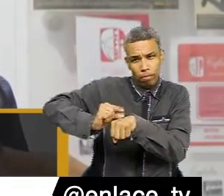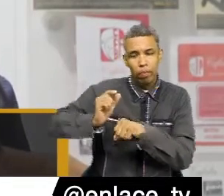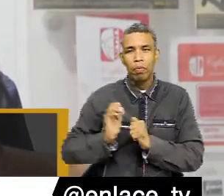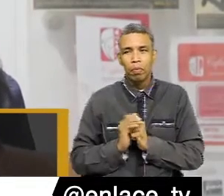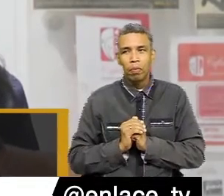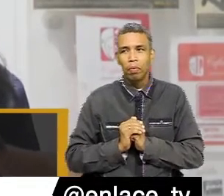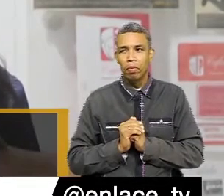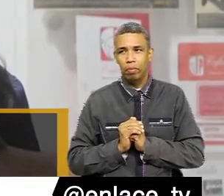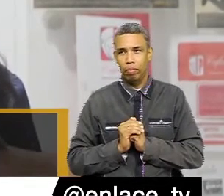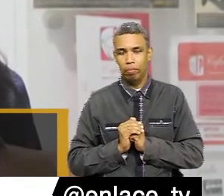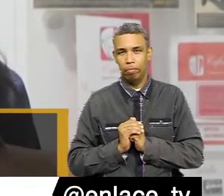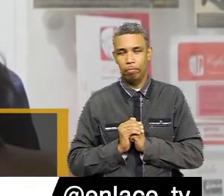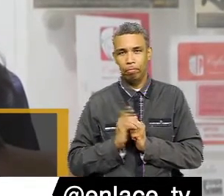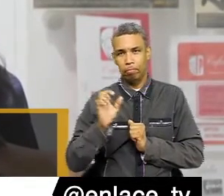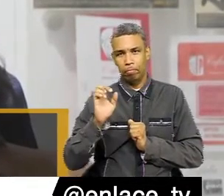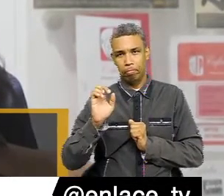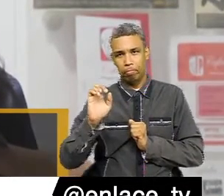Fundación para la Reconciliación.